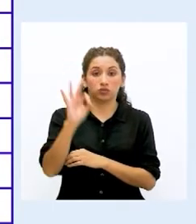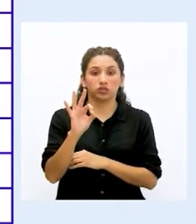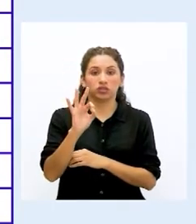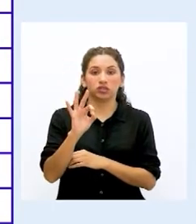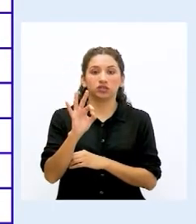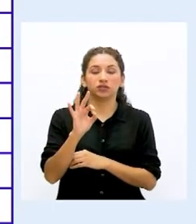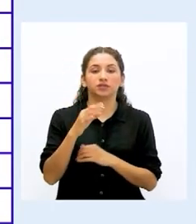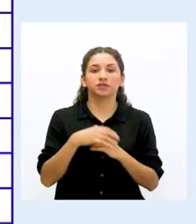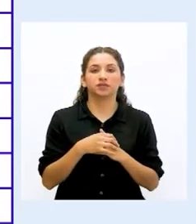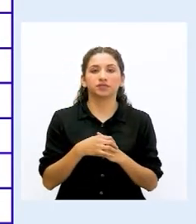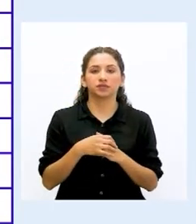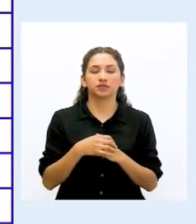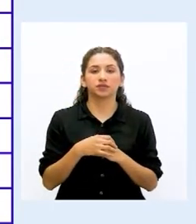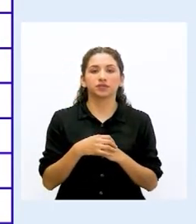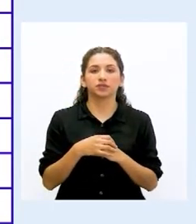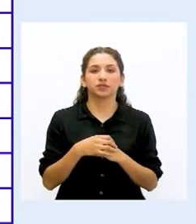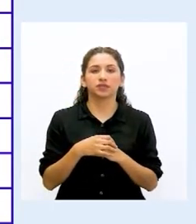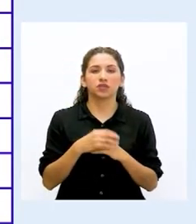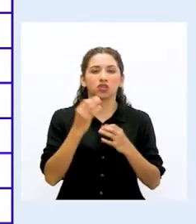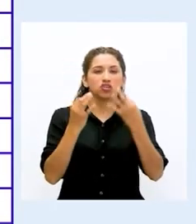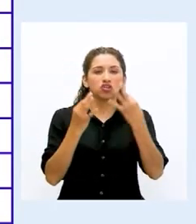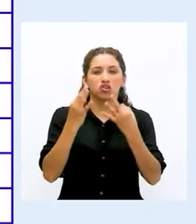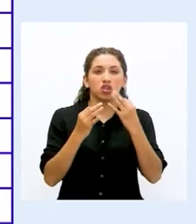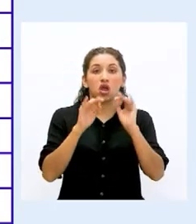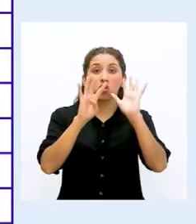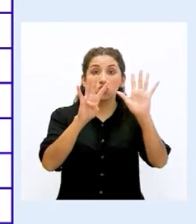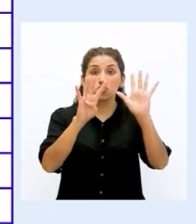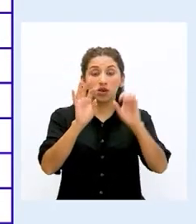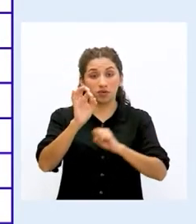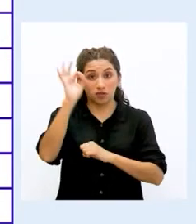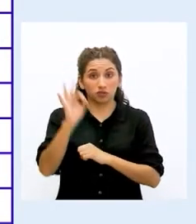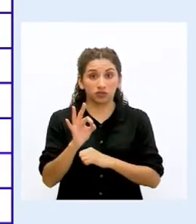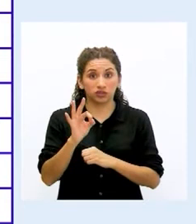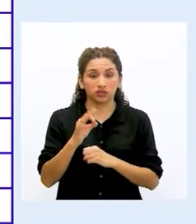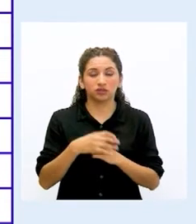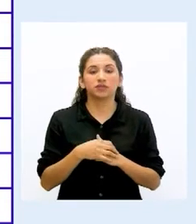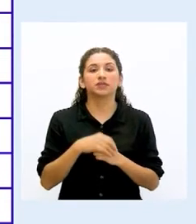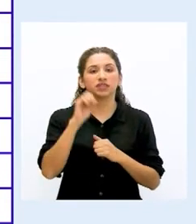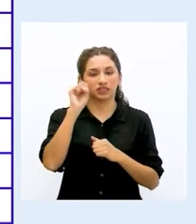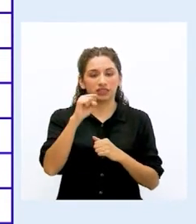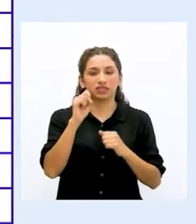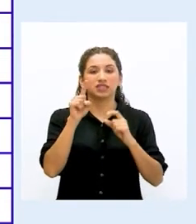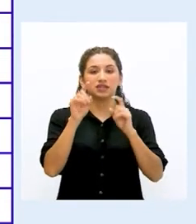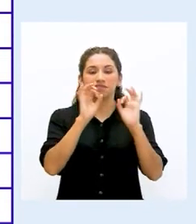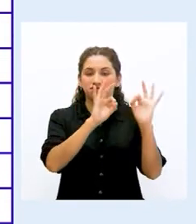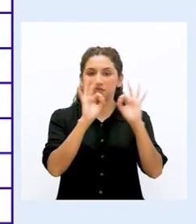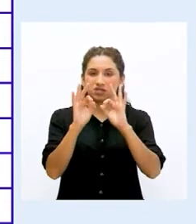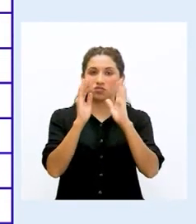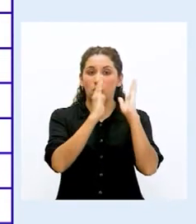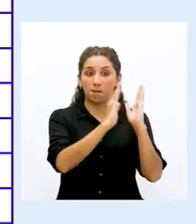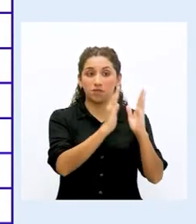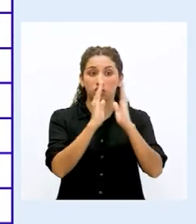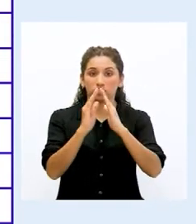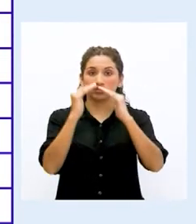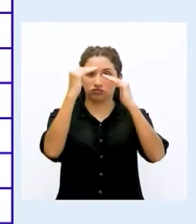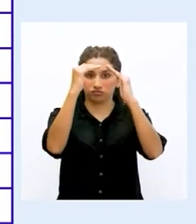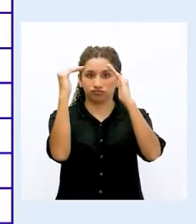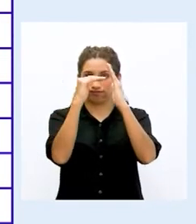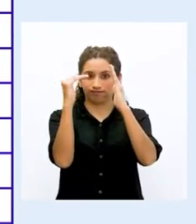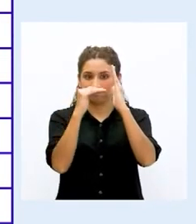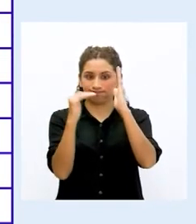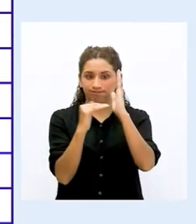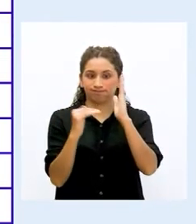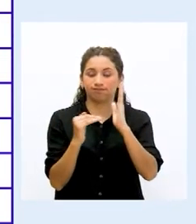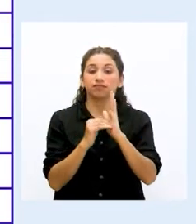0,09% y se obtiene como resultado 9%. Al seguir los mismos procesos, obtendremos los